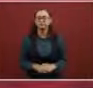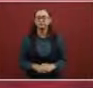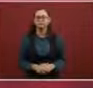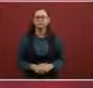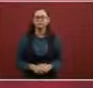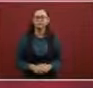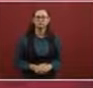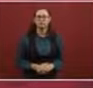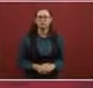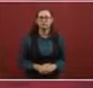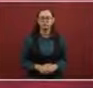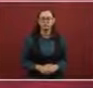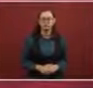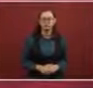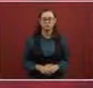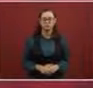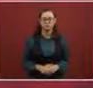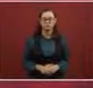nosotros